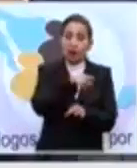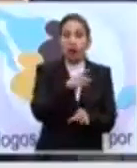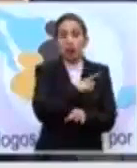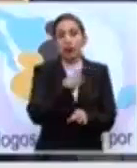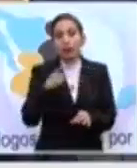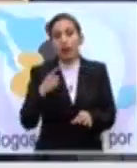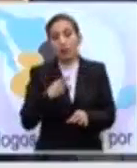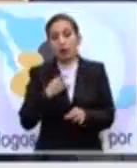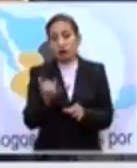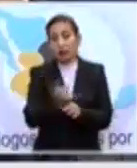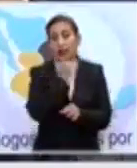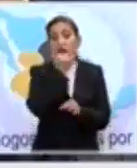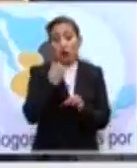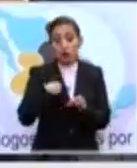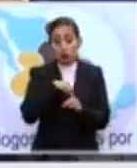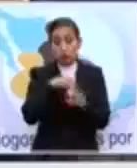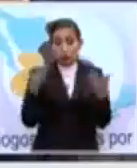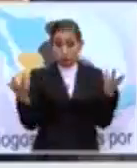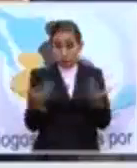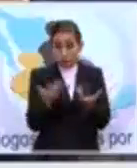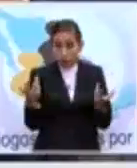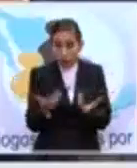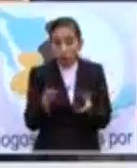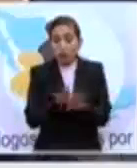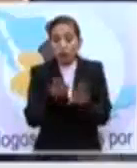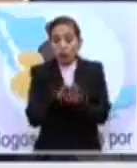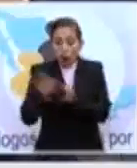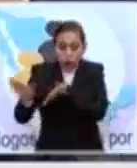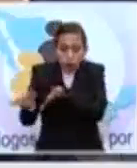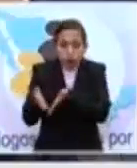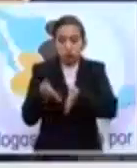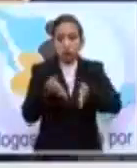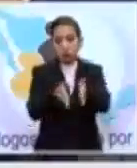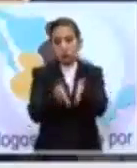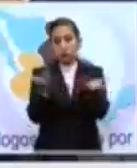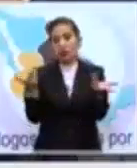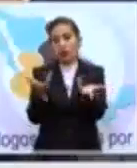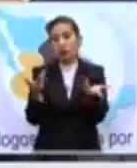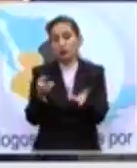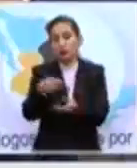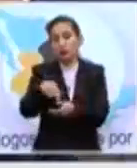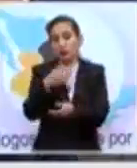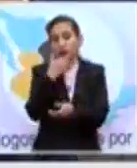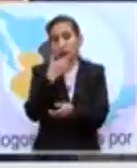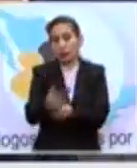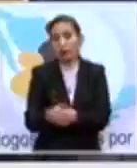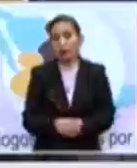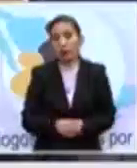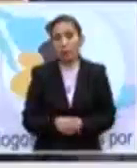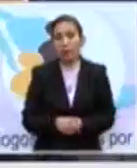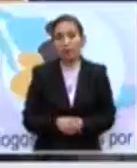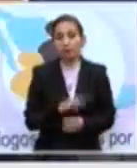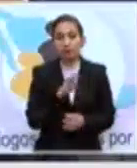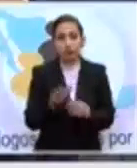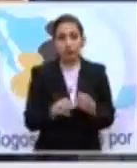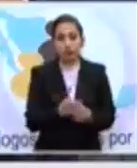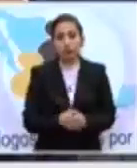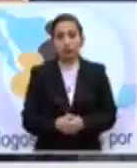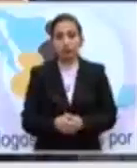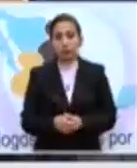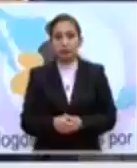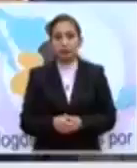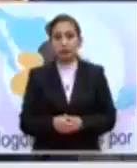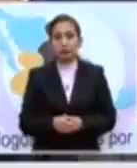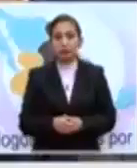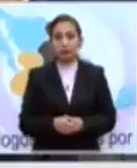ver los errores que hemos cometido, cómo los vamos a enderezar y cómo hacemos una propuesta en común que realmente detone lo que se está buscando.